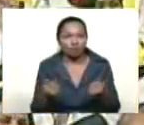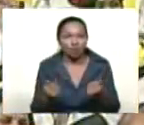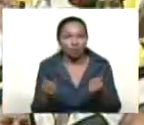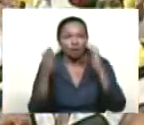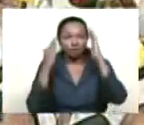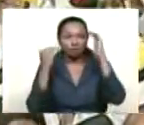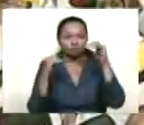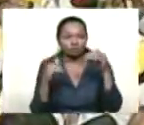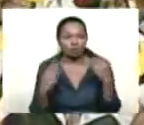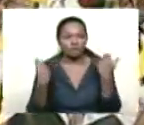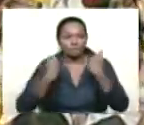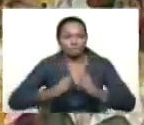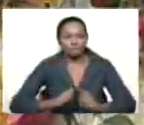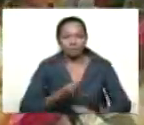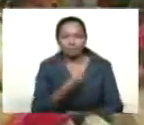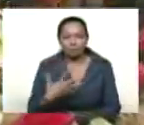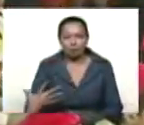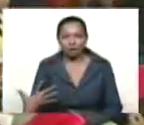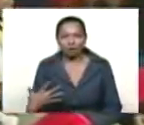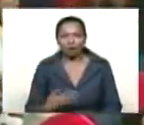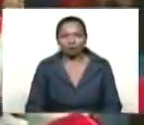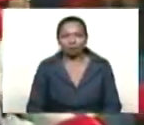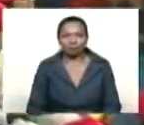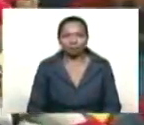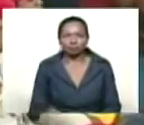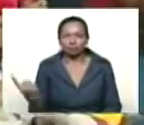batas blancas, venían con su uniforme de bata blanca.